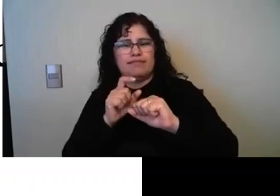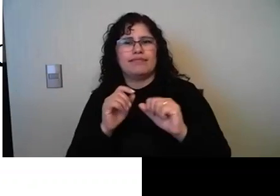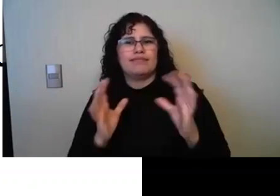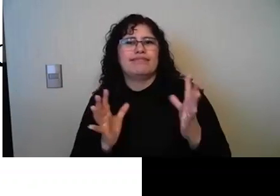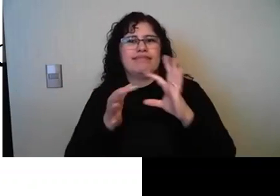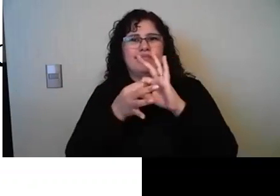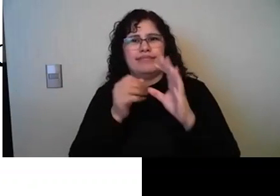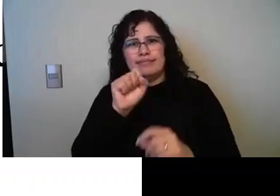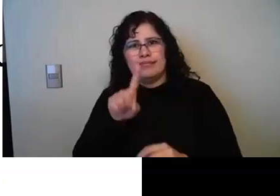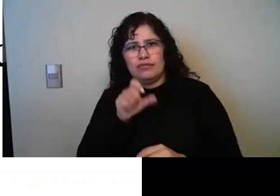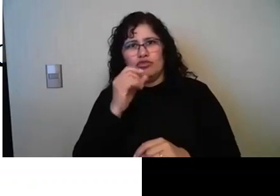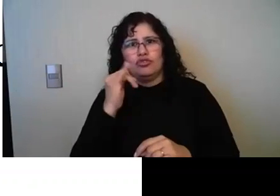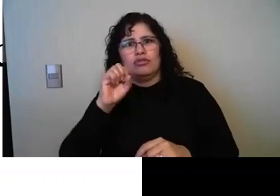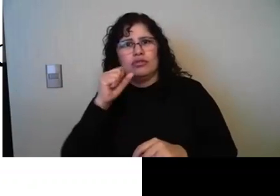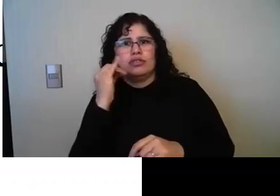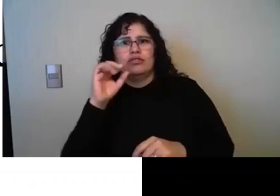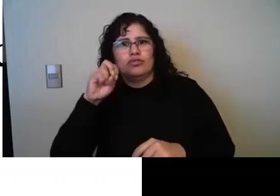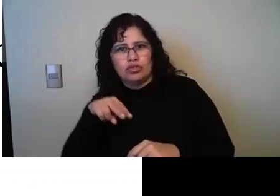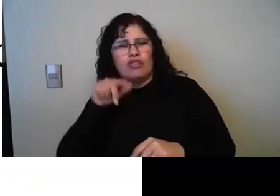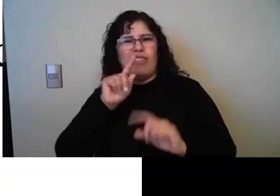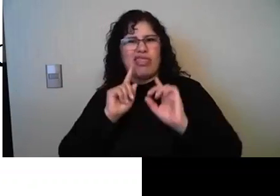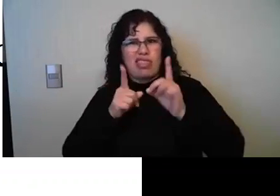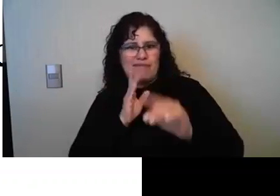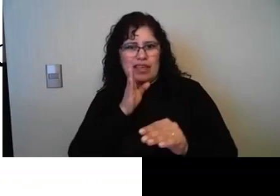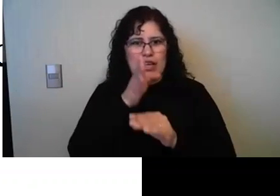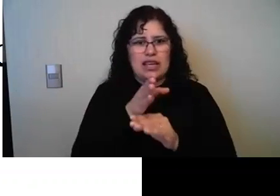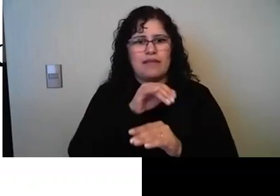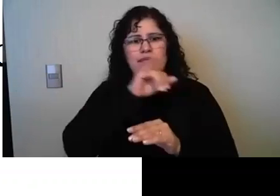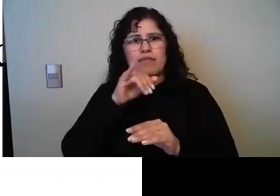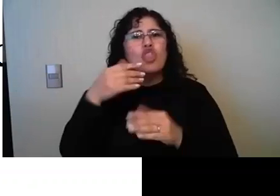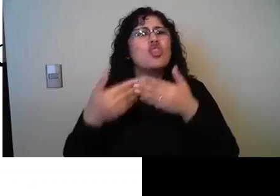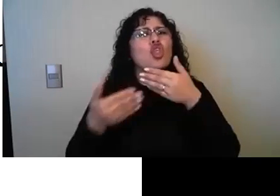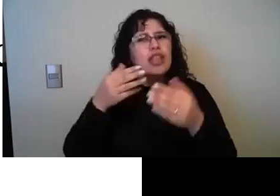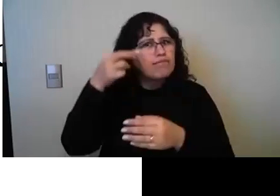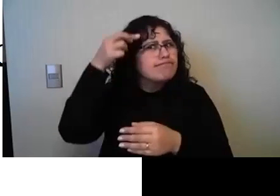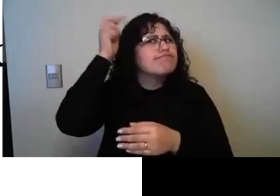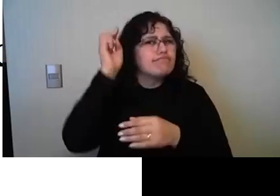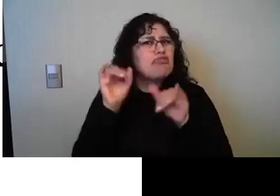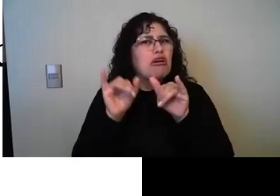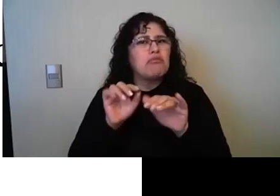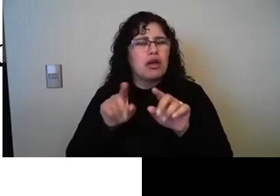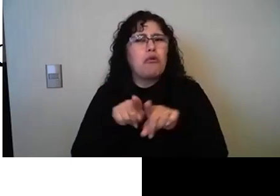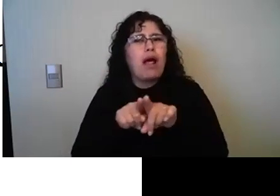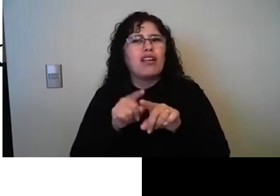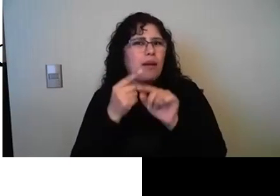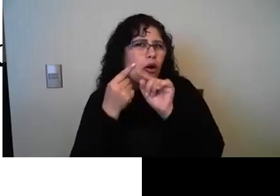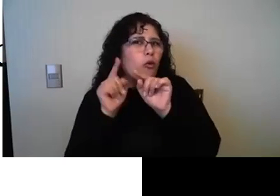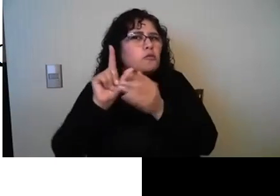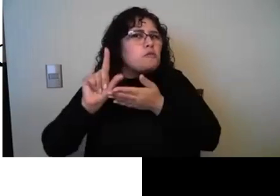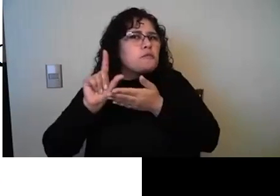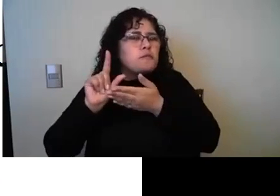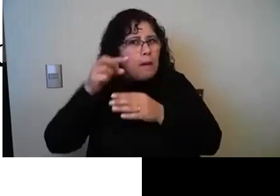en el lóbulo parietal. Este es el camino que debiésemos nosotros describir en términos